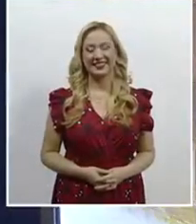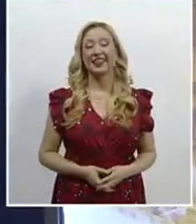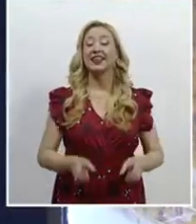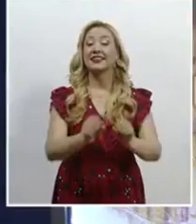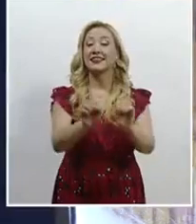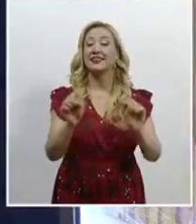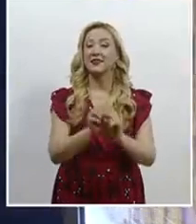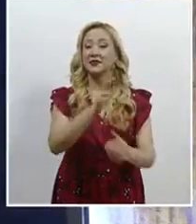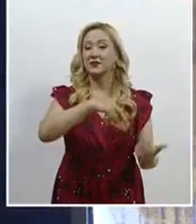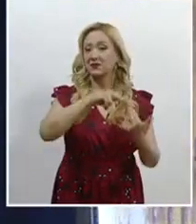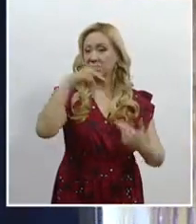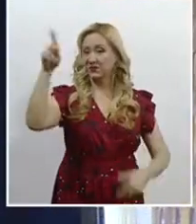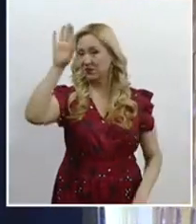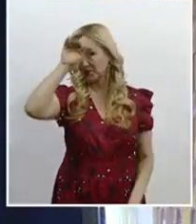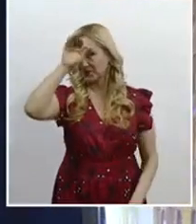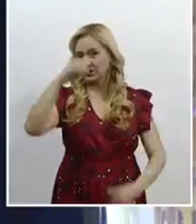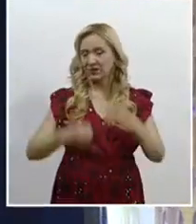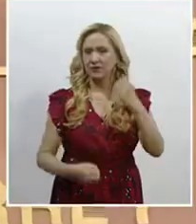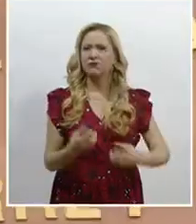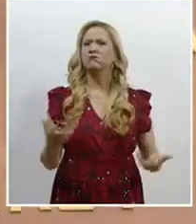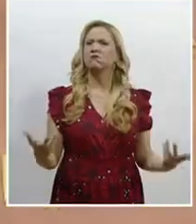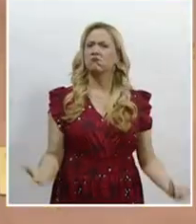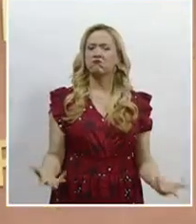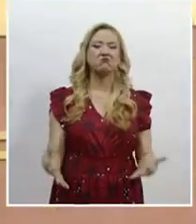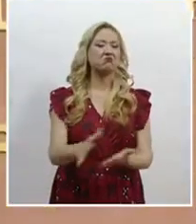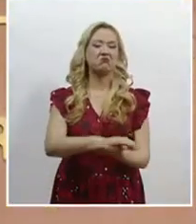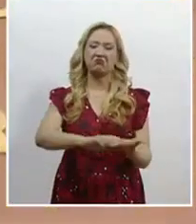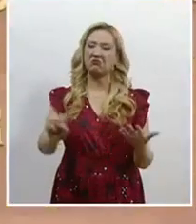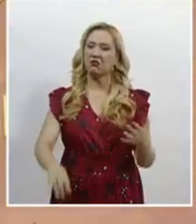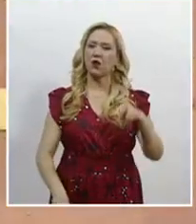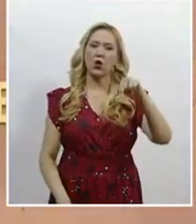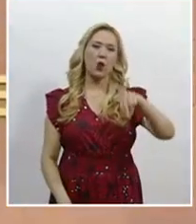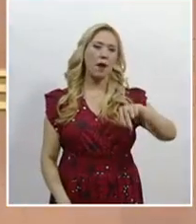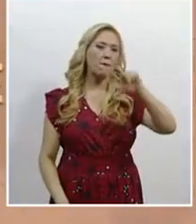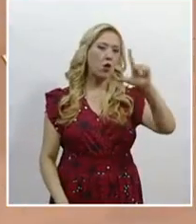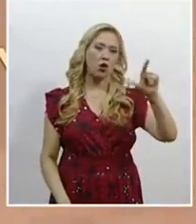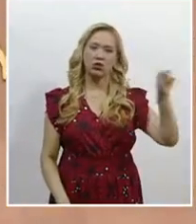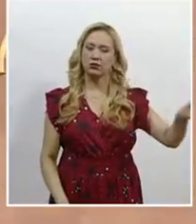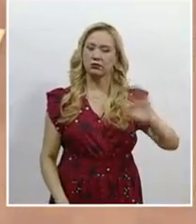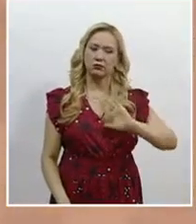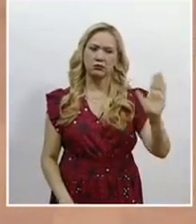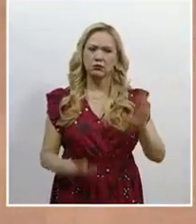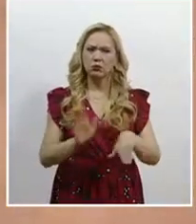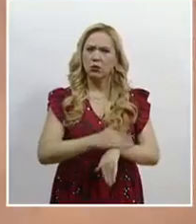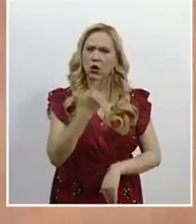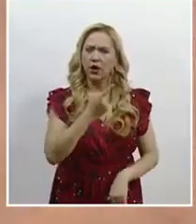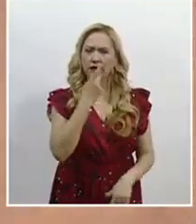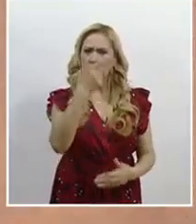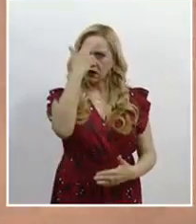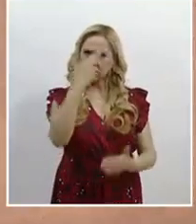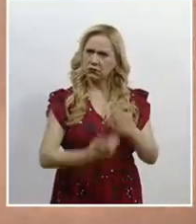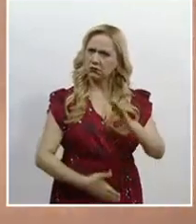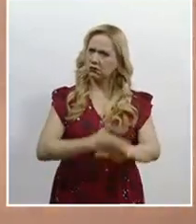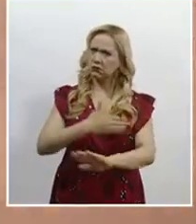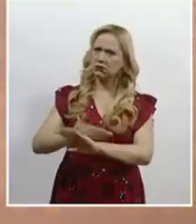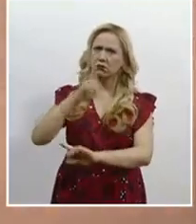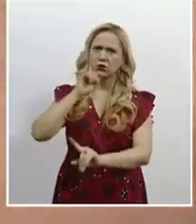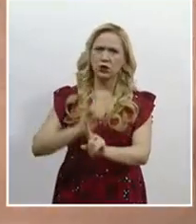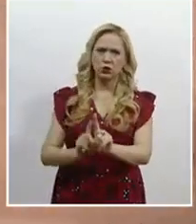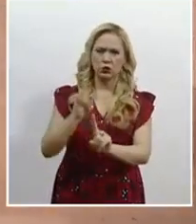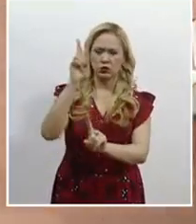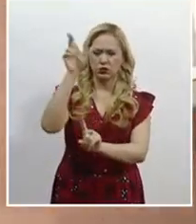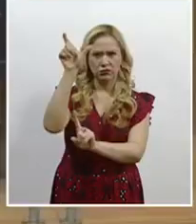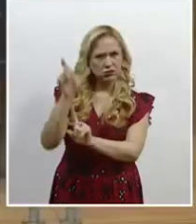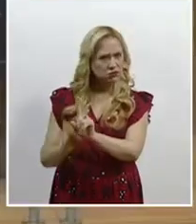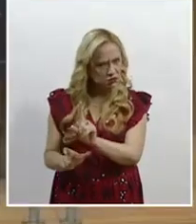La Sala Regional Monterrey revocó la sentencia del Tribunal Electoral de Nuevo León que había acreditado la existencia de violencia política en razón de género